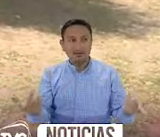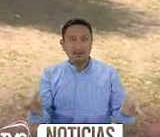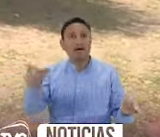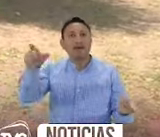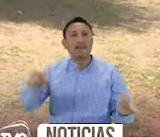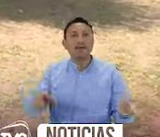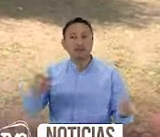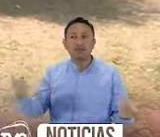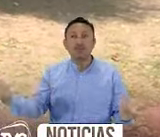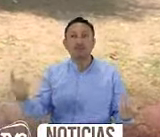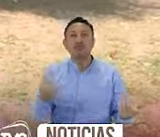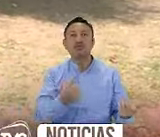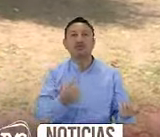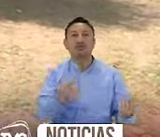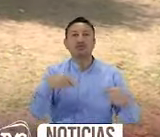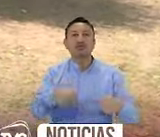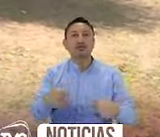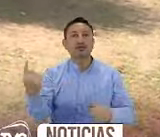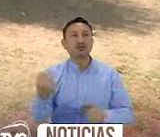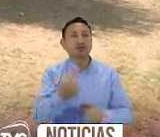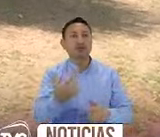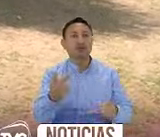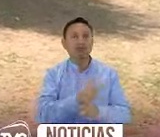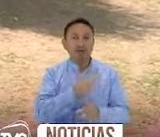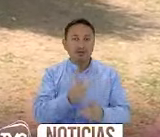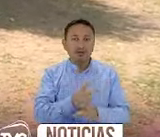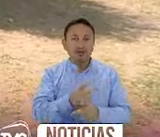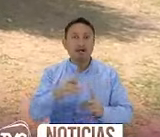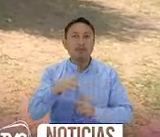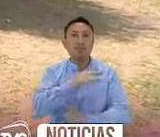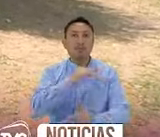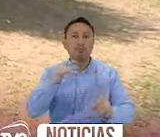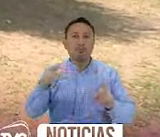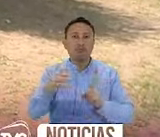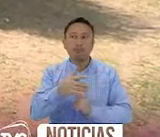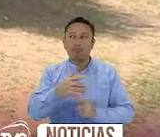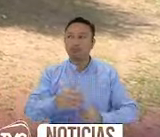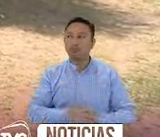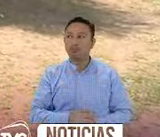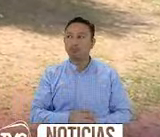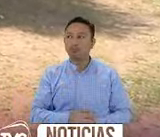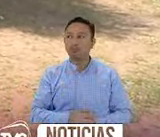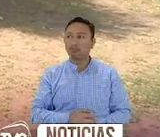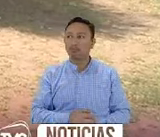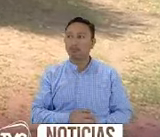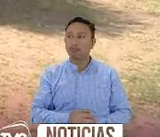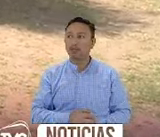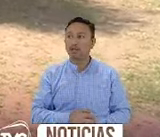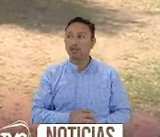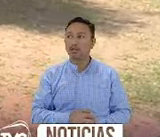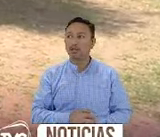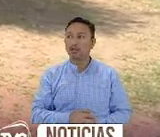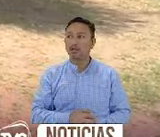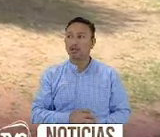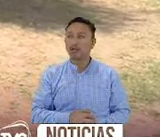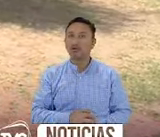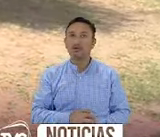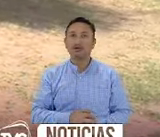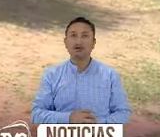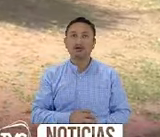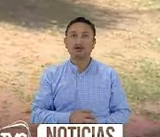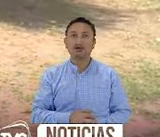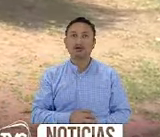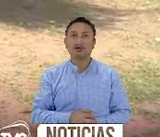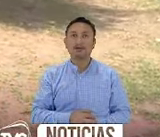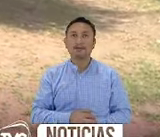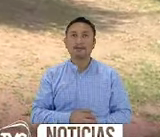aquí, esto que es bien inseguro, acá en el parque que se ve todas las desgracias que puede haber en la noche, droga, sexo y alcohol, es